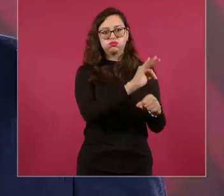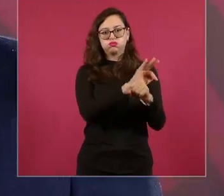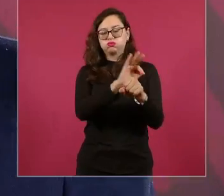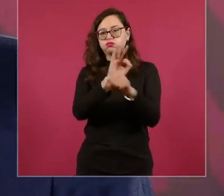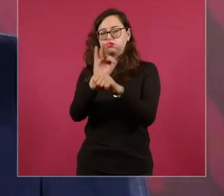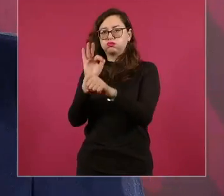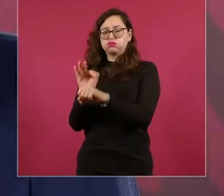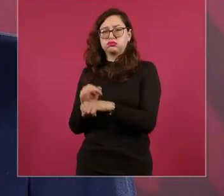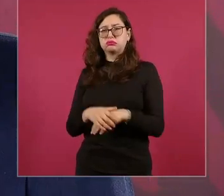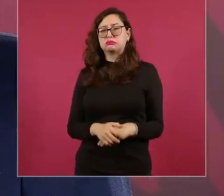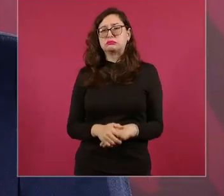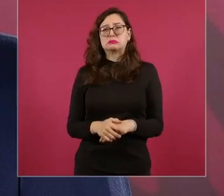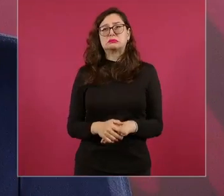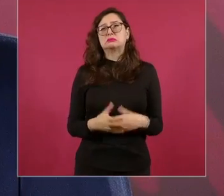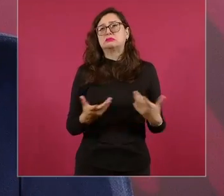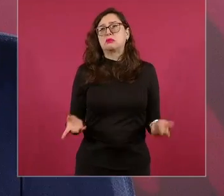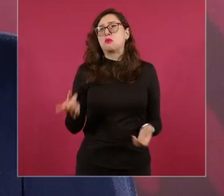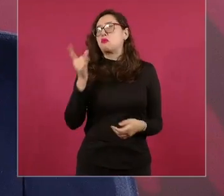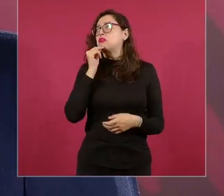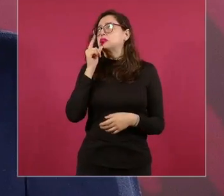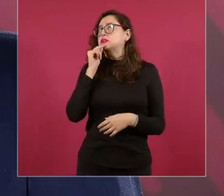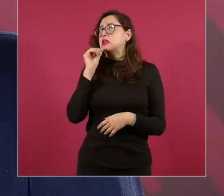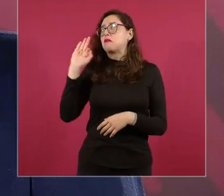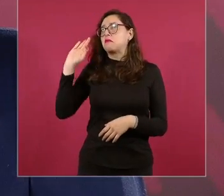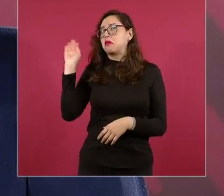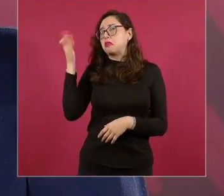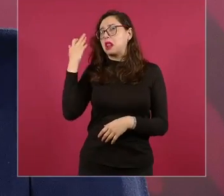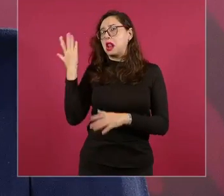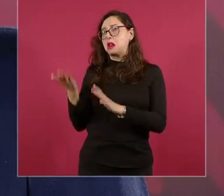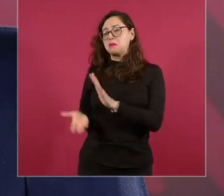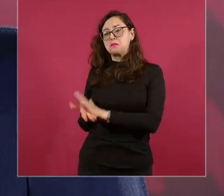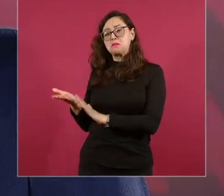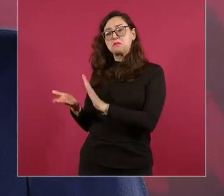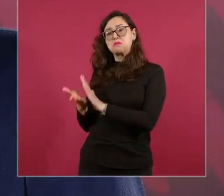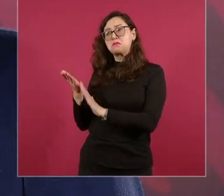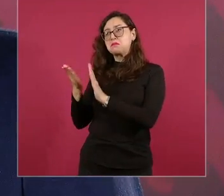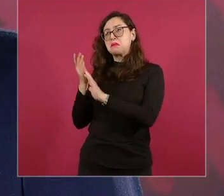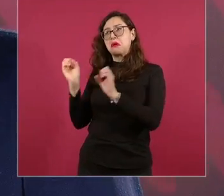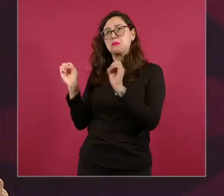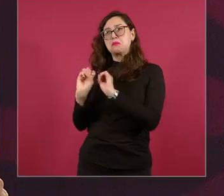que no construyó ni un solo cuartel